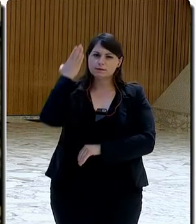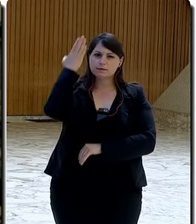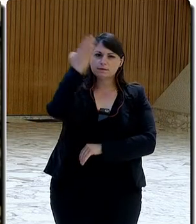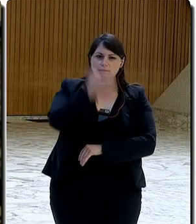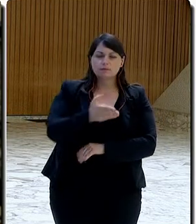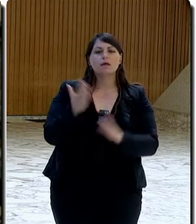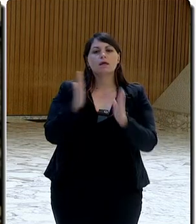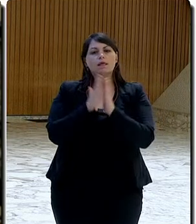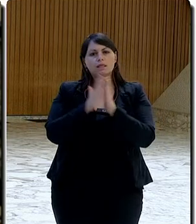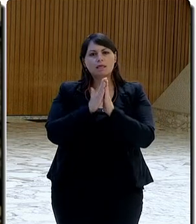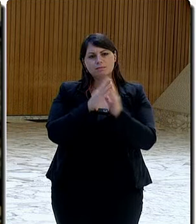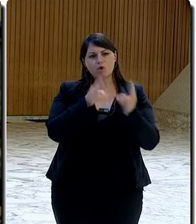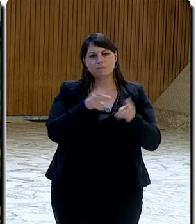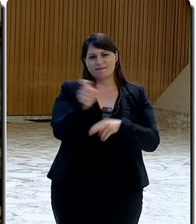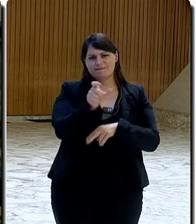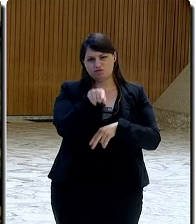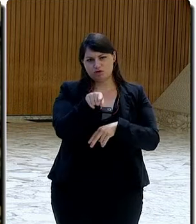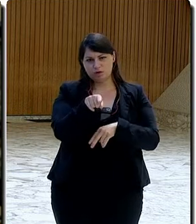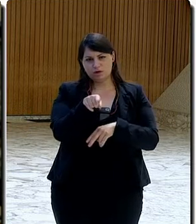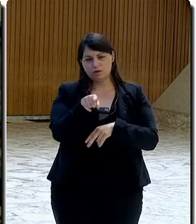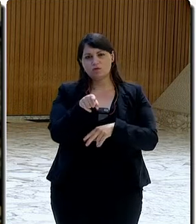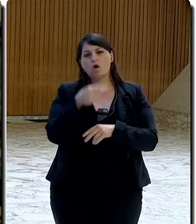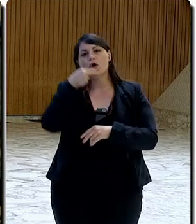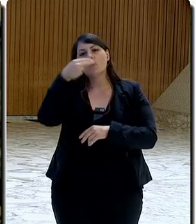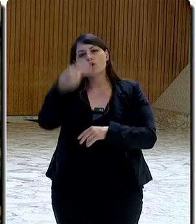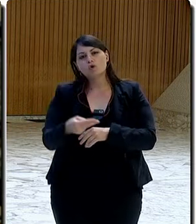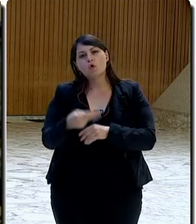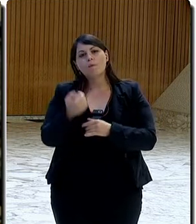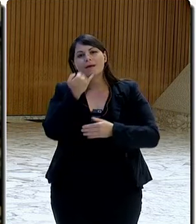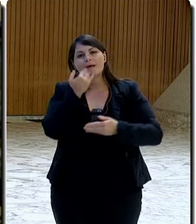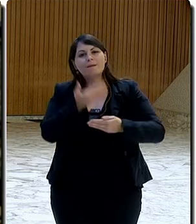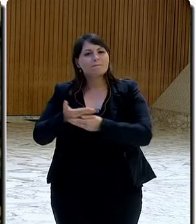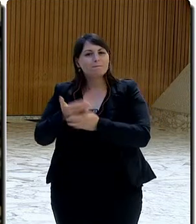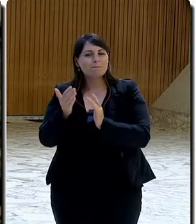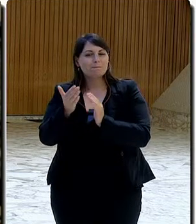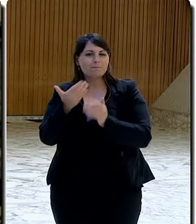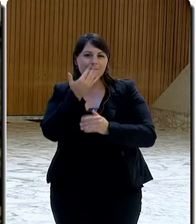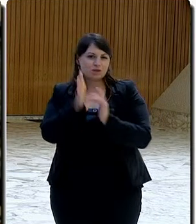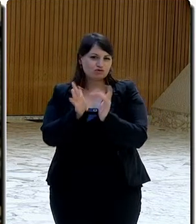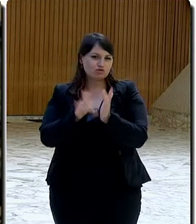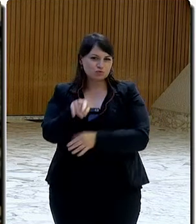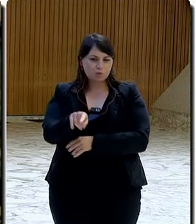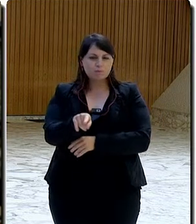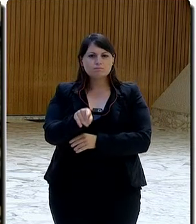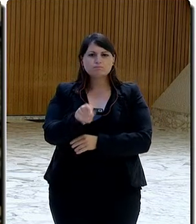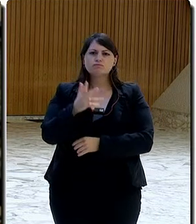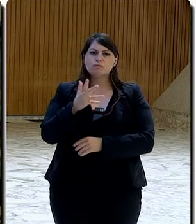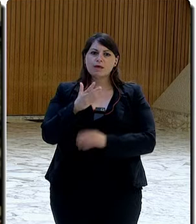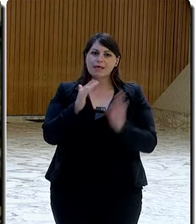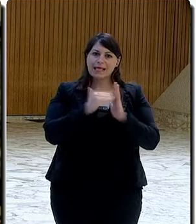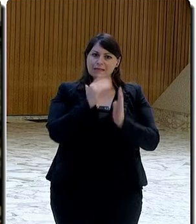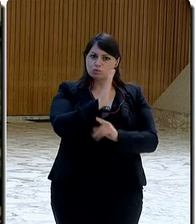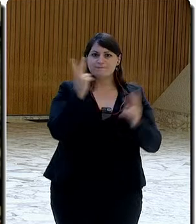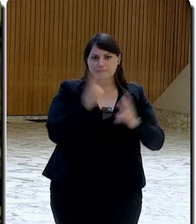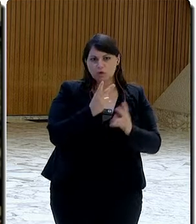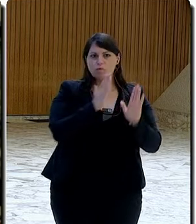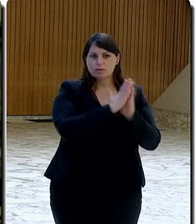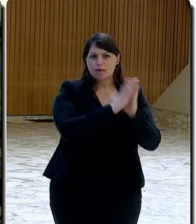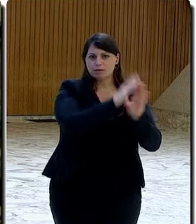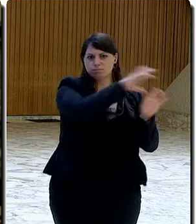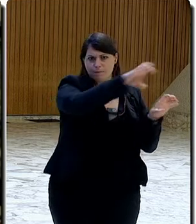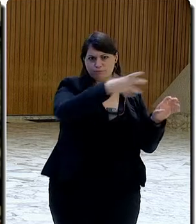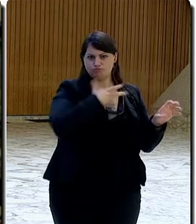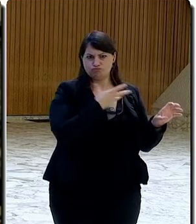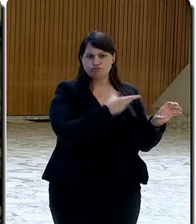Jesús. Había otras iglesias más cerca de su casa, pero fue esa donde pensó ir, tal vez